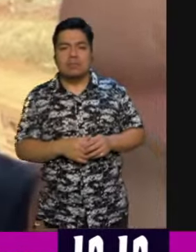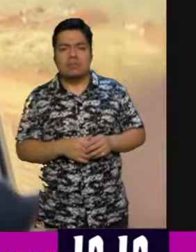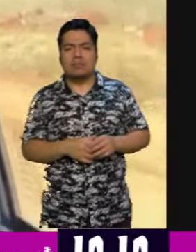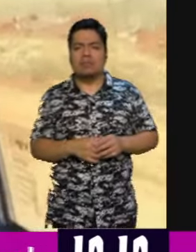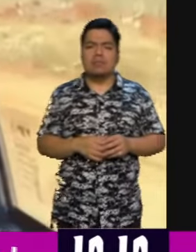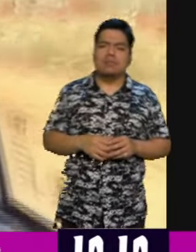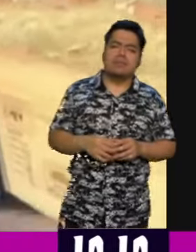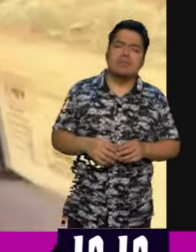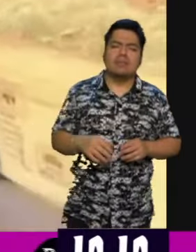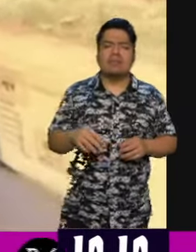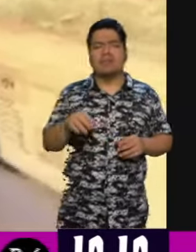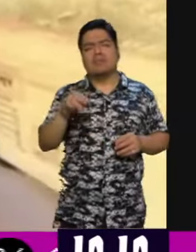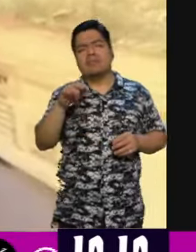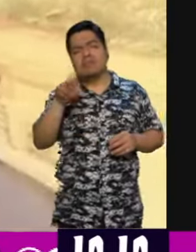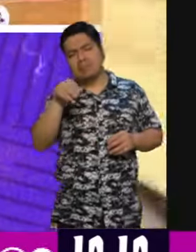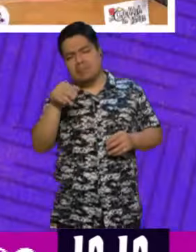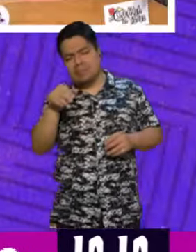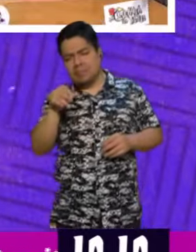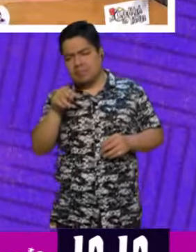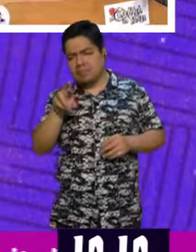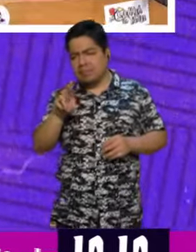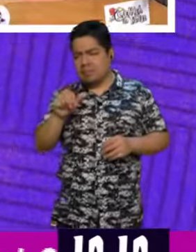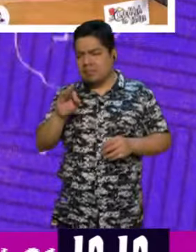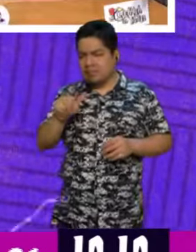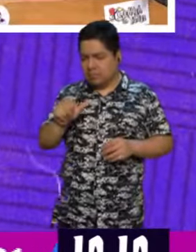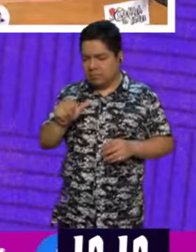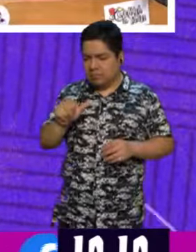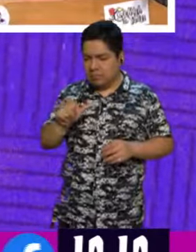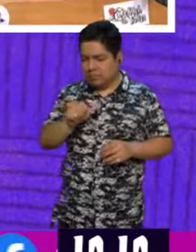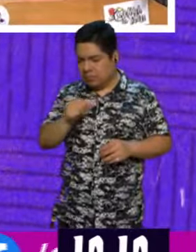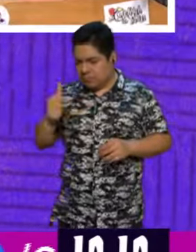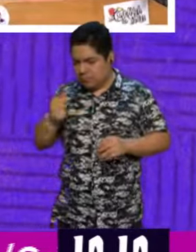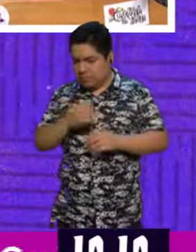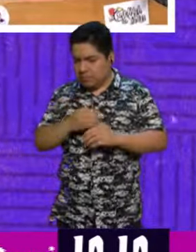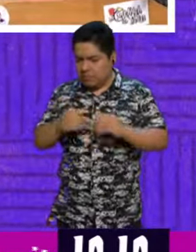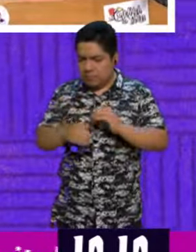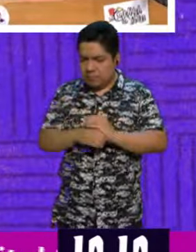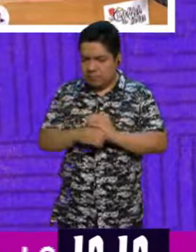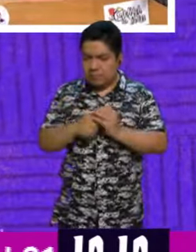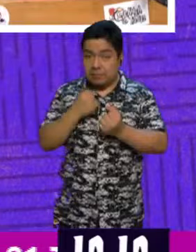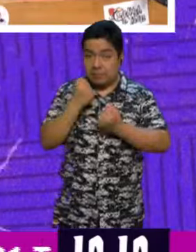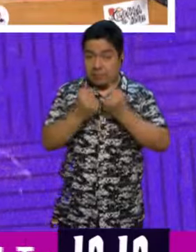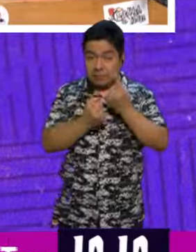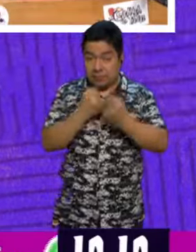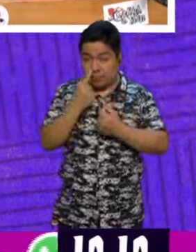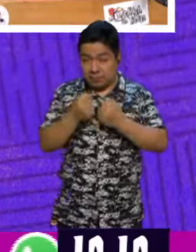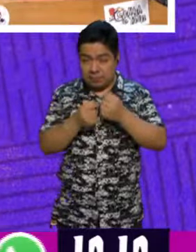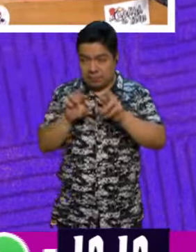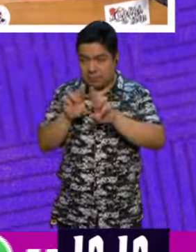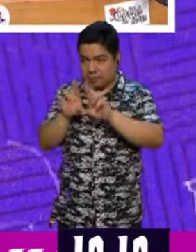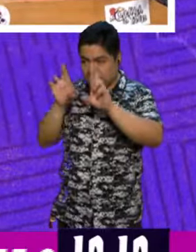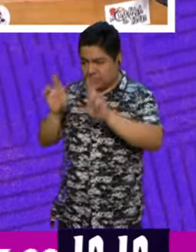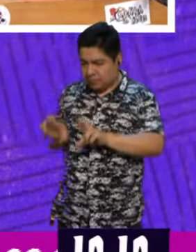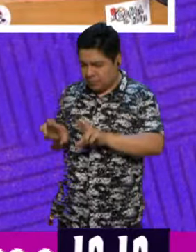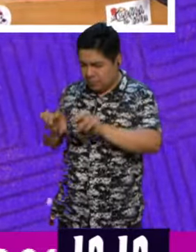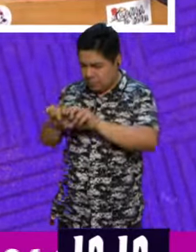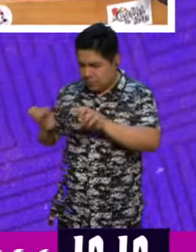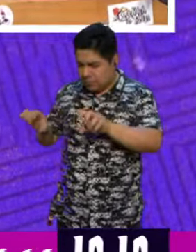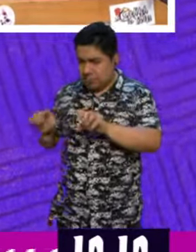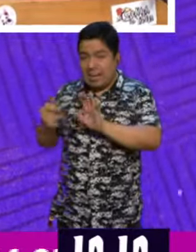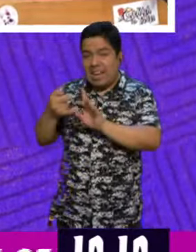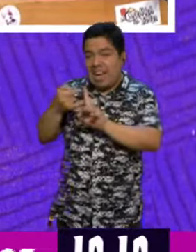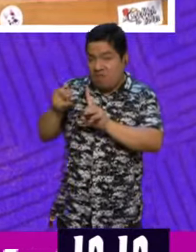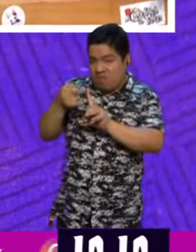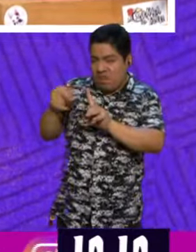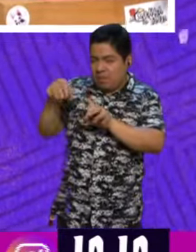Oye, ahora otra cosa, había en algunos modelos de refri en la puerta